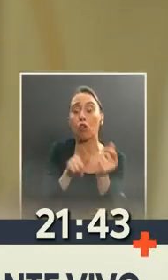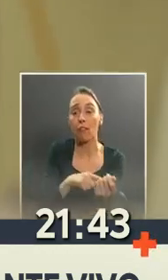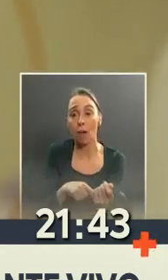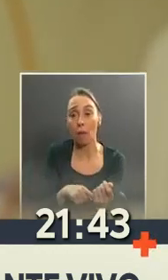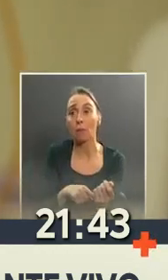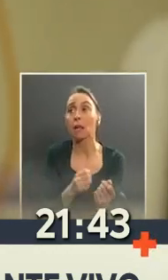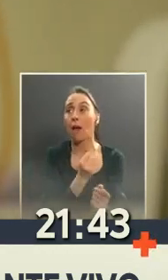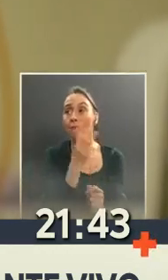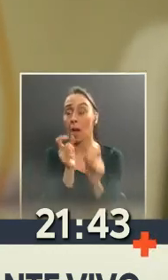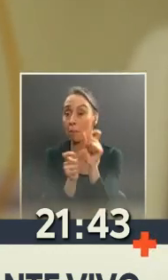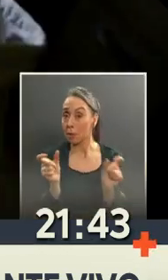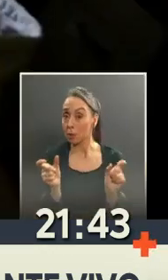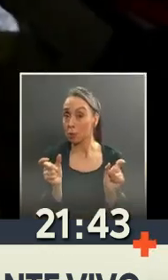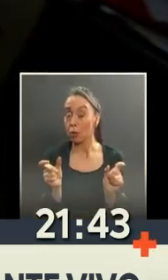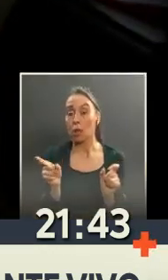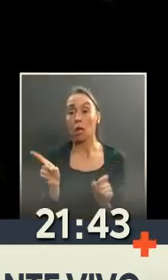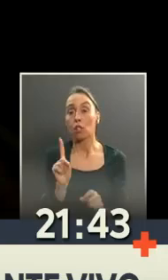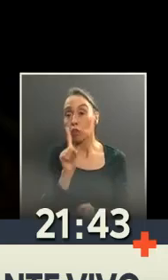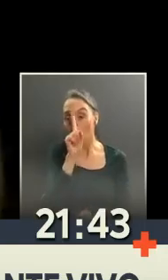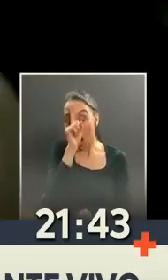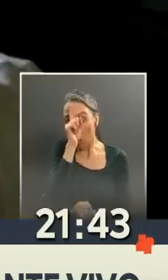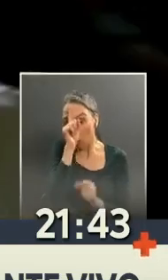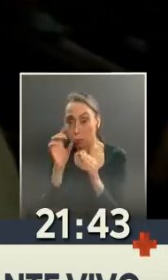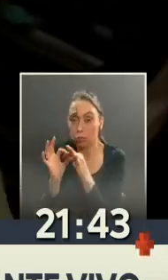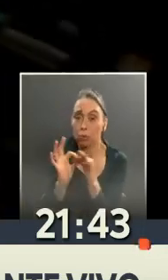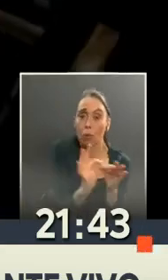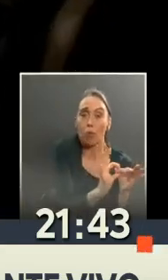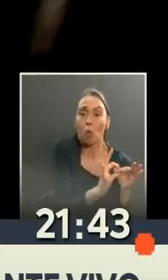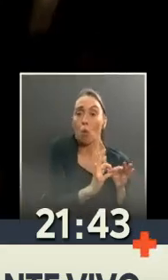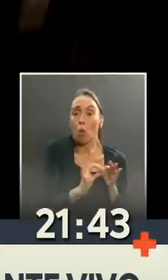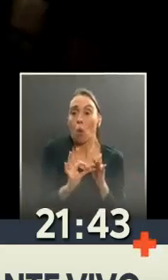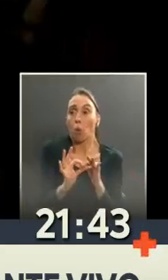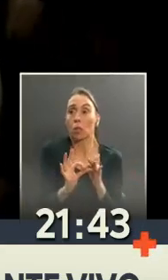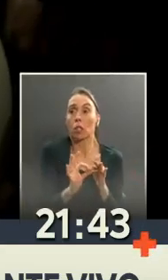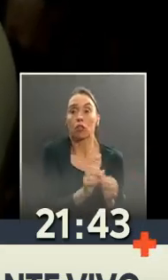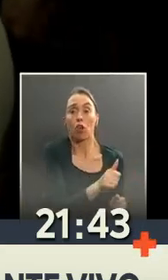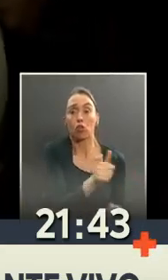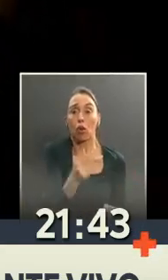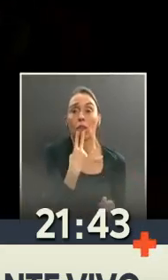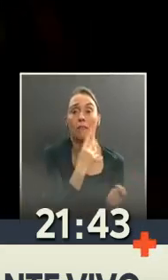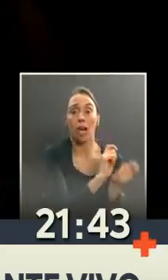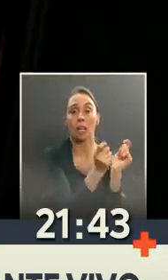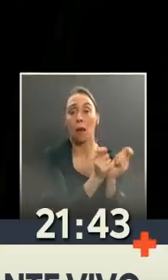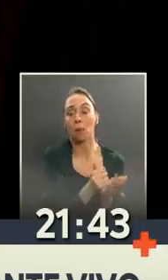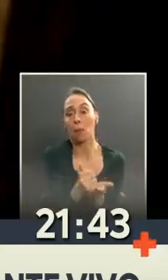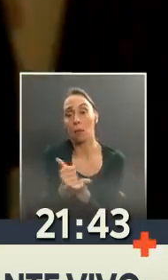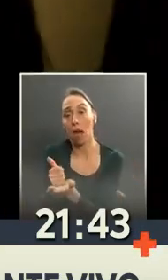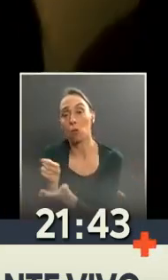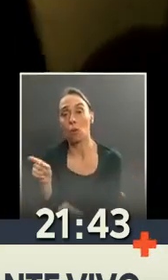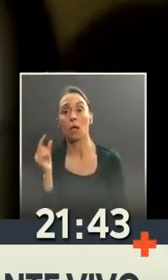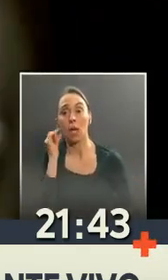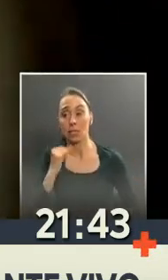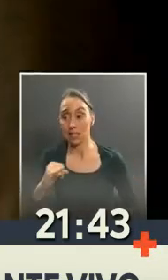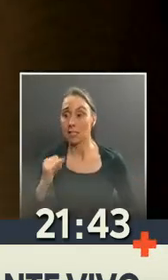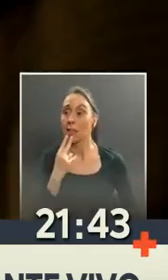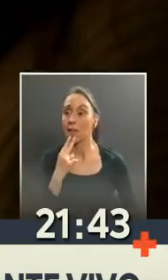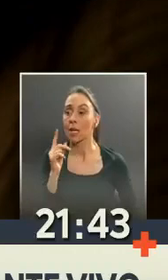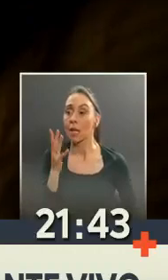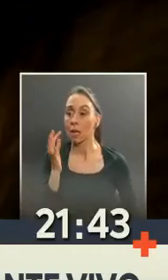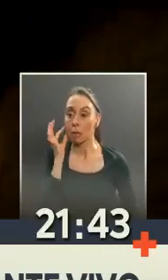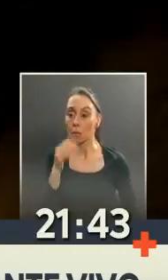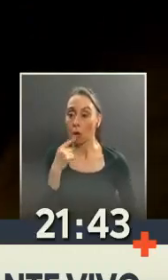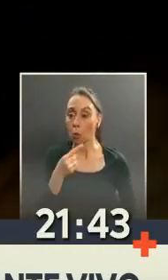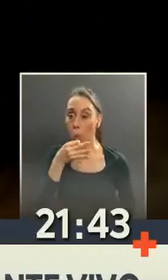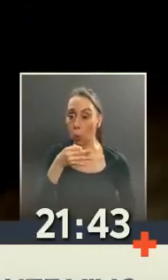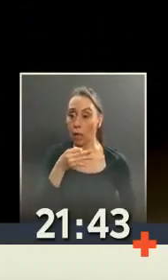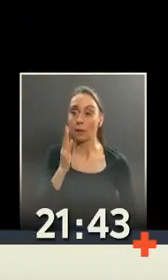y, como ya no se acostumbra, muy unidos. Todos han modificado sus vidas para ayudarla a seguir. Tuvimos que hacer, primero cambiar,